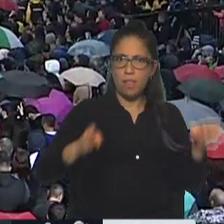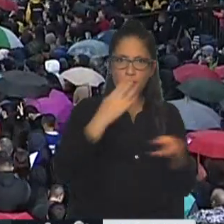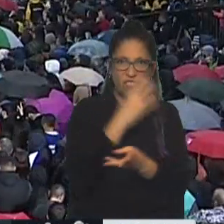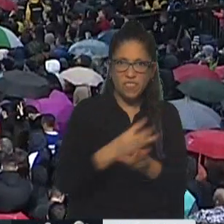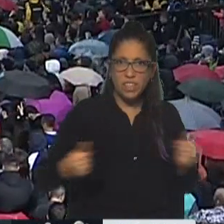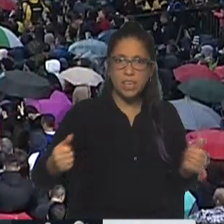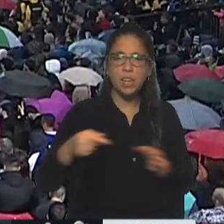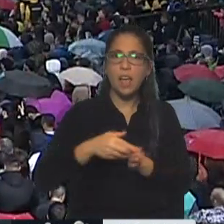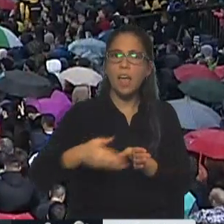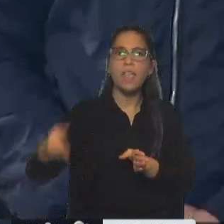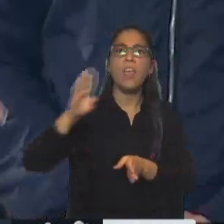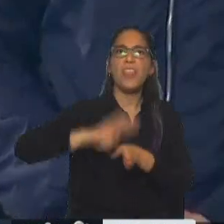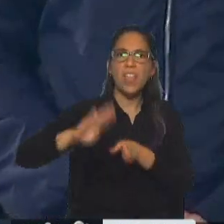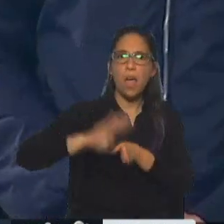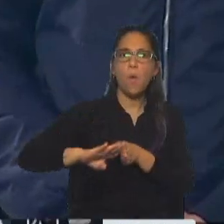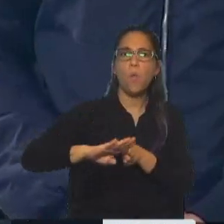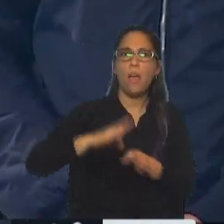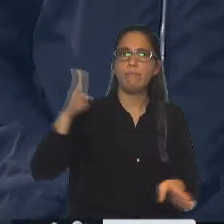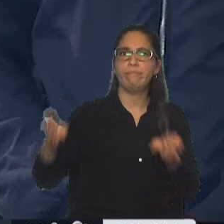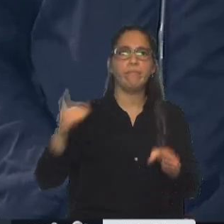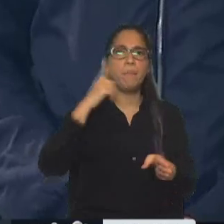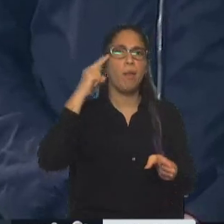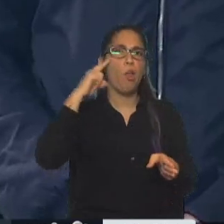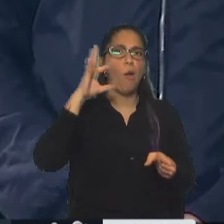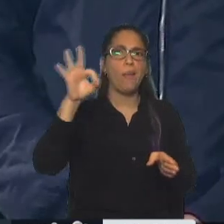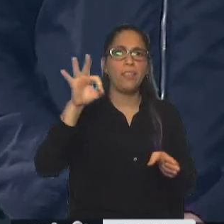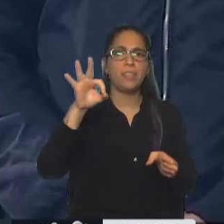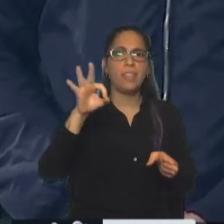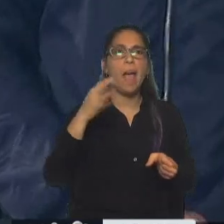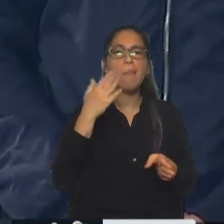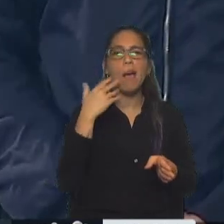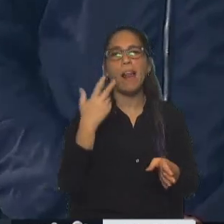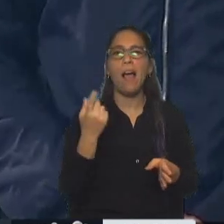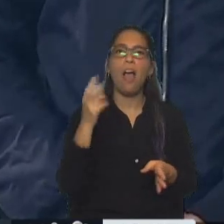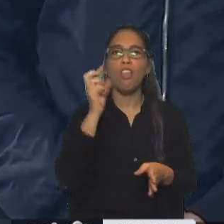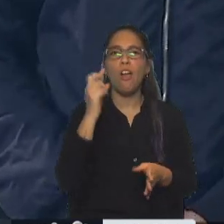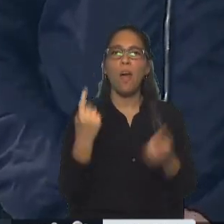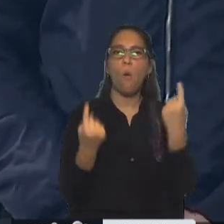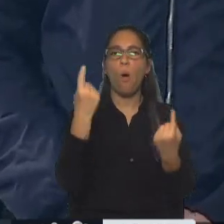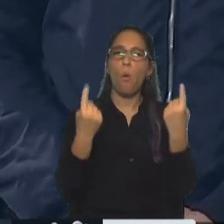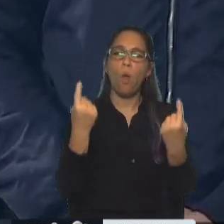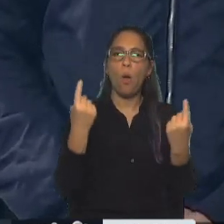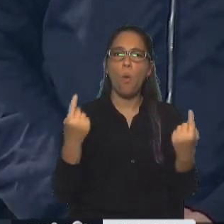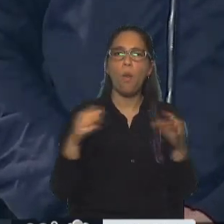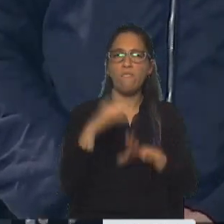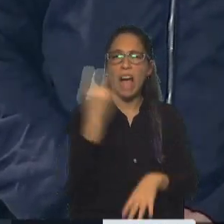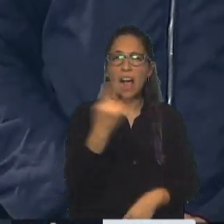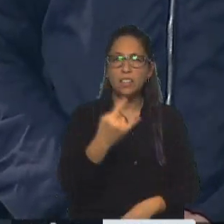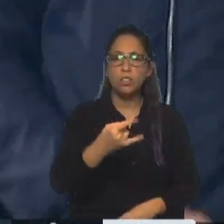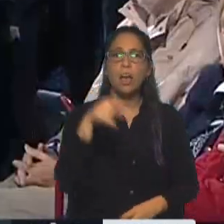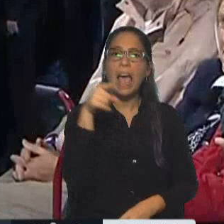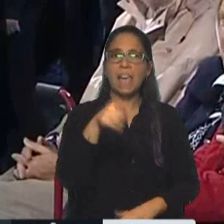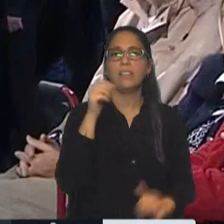y la deuda que se contrajo durante los 90 para sostener la falsa convertibilidad o la falsa dolarización. Esta es